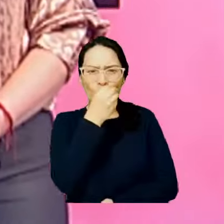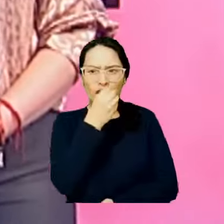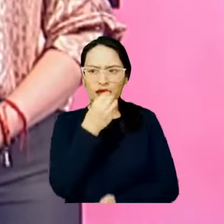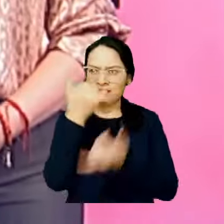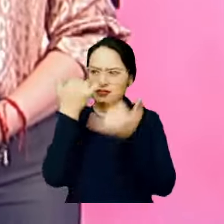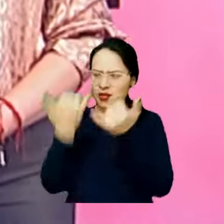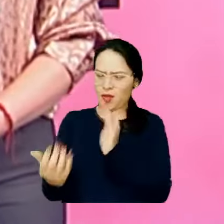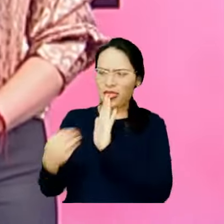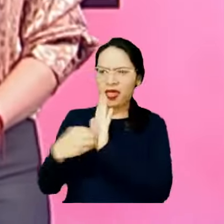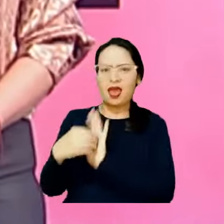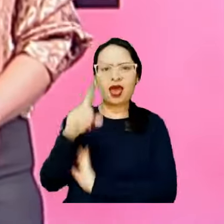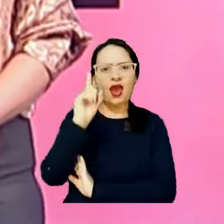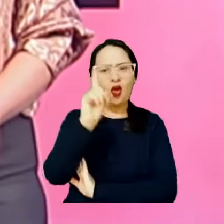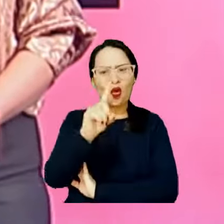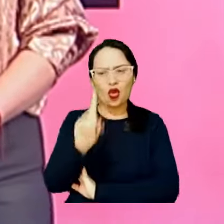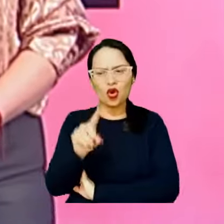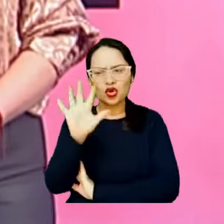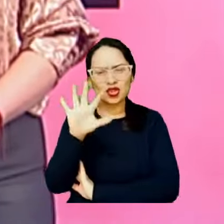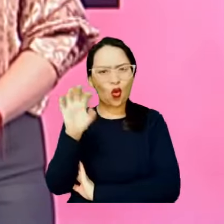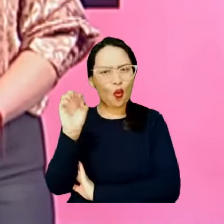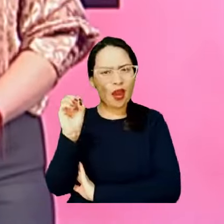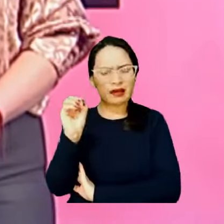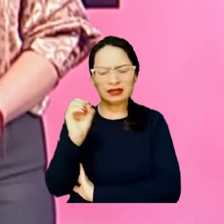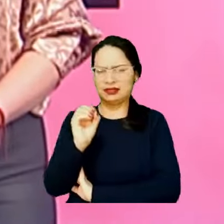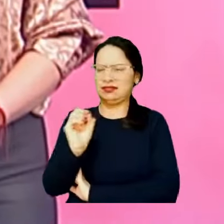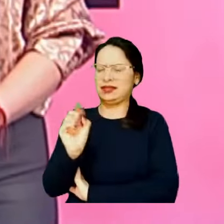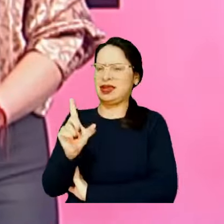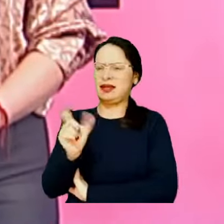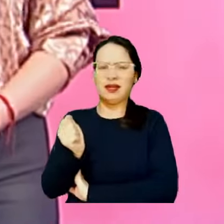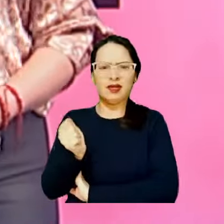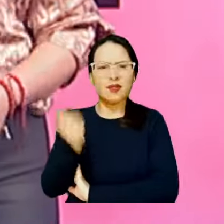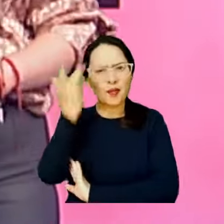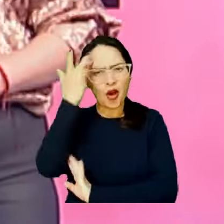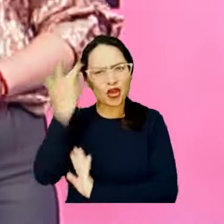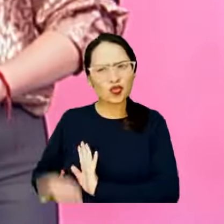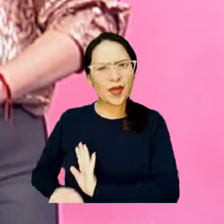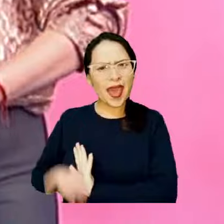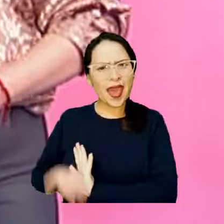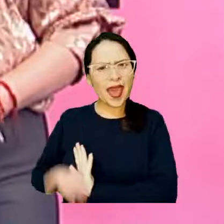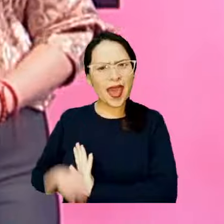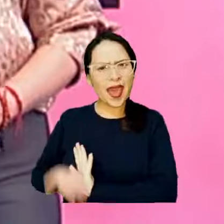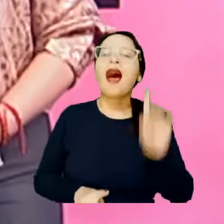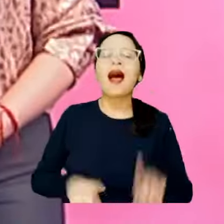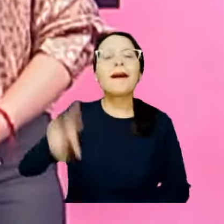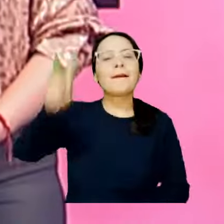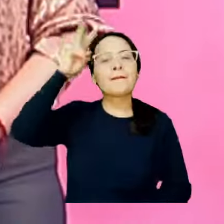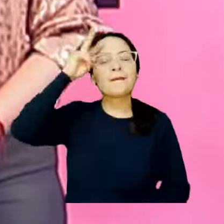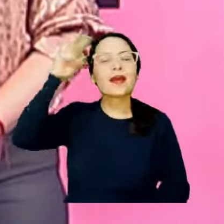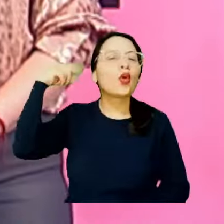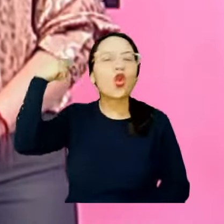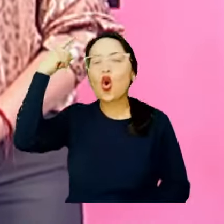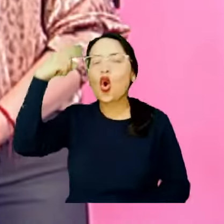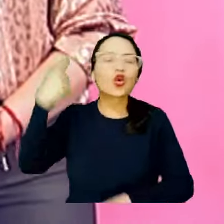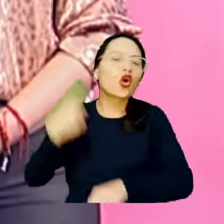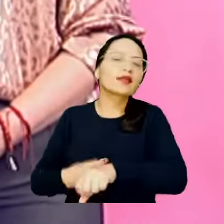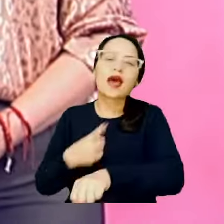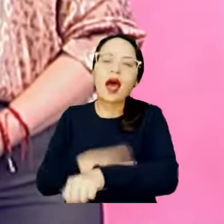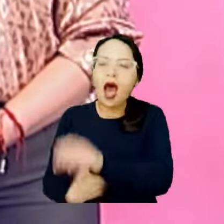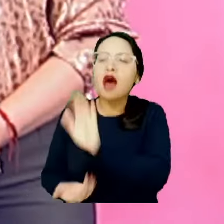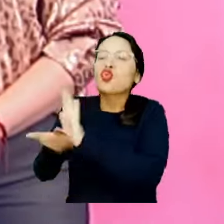algunos comerciantes, y eso precisamente se debe a la especulación, y aquí el trabajo del gobierno es importante, es